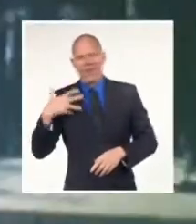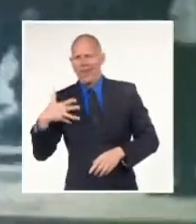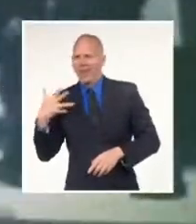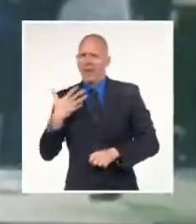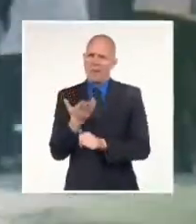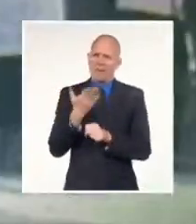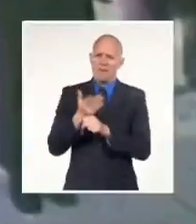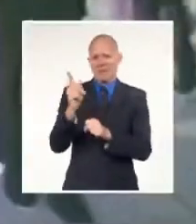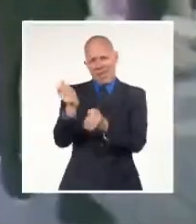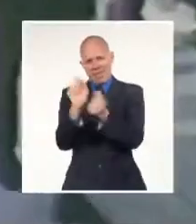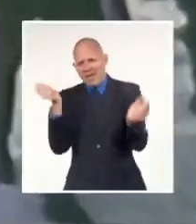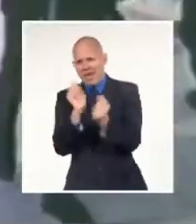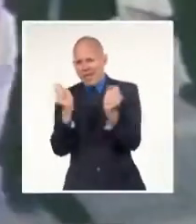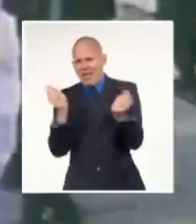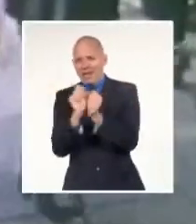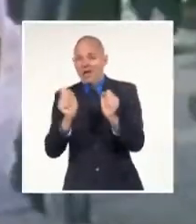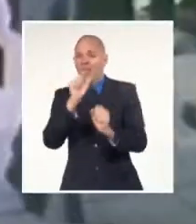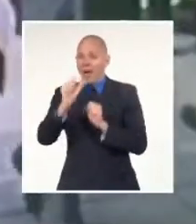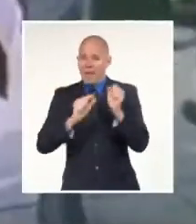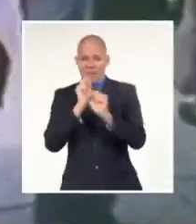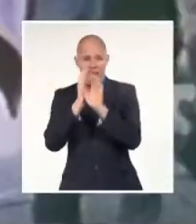miles que estuvieron